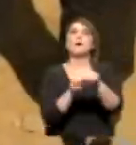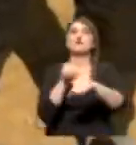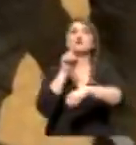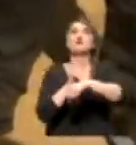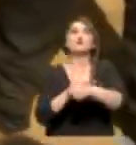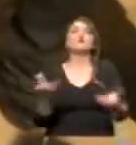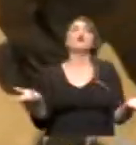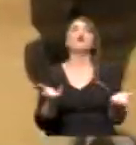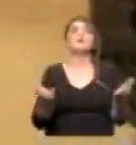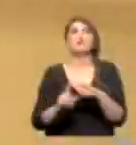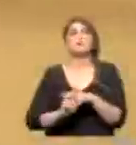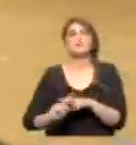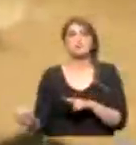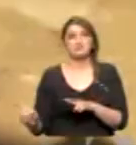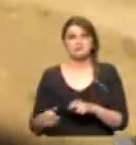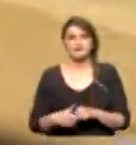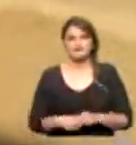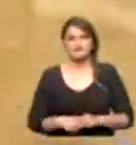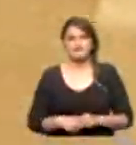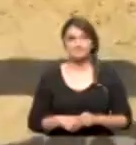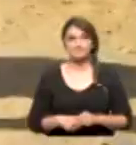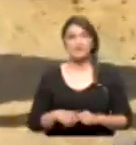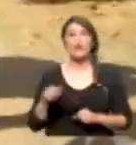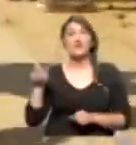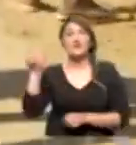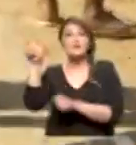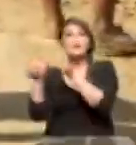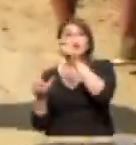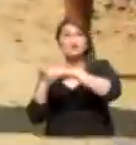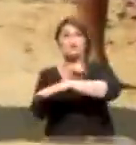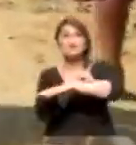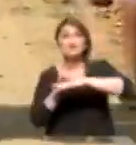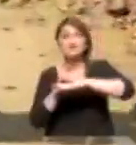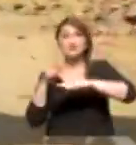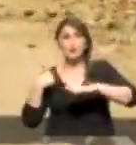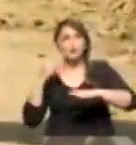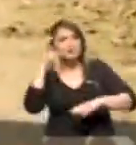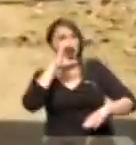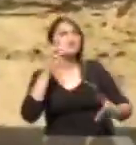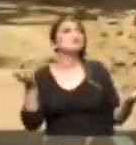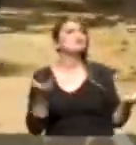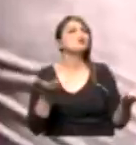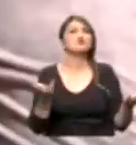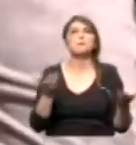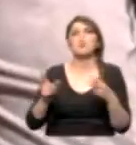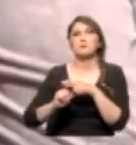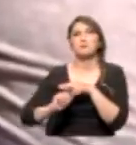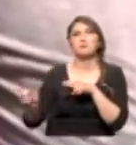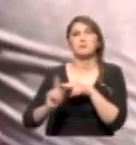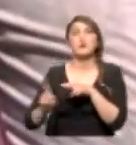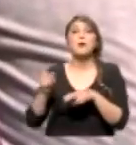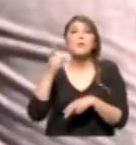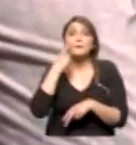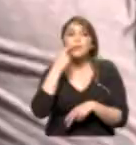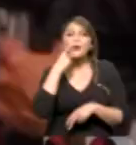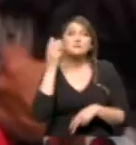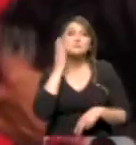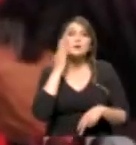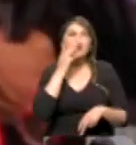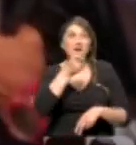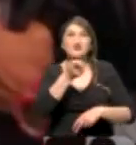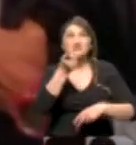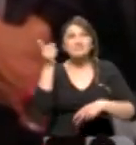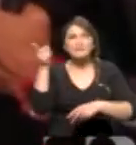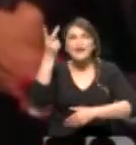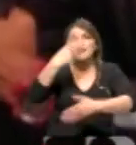que mientras duraron las pericias en el sitio los propietarios y administradores de la clínica tampoco aparecieron sólo madres de los internos que con sus testimonios querían desvirtuar